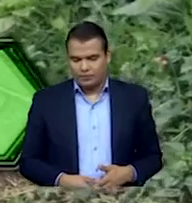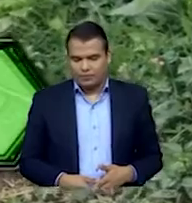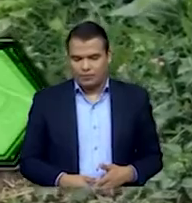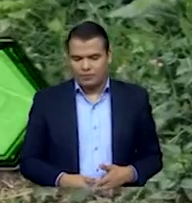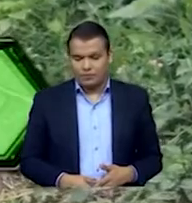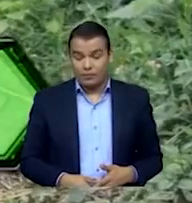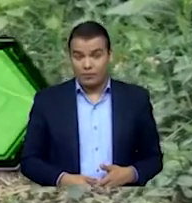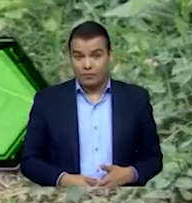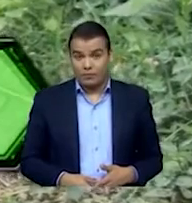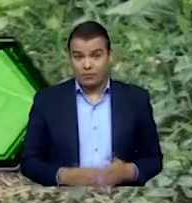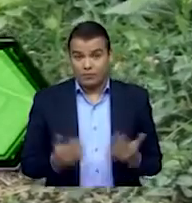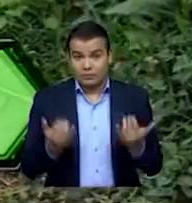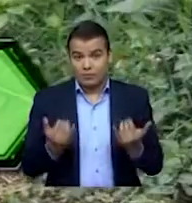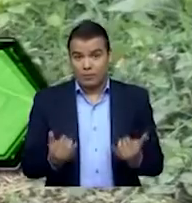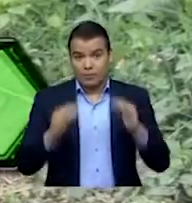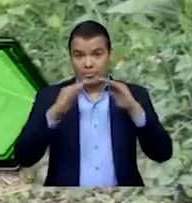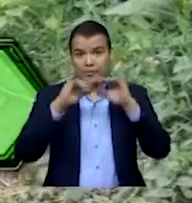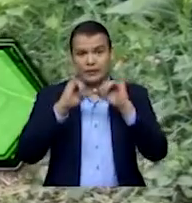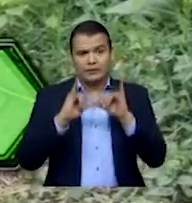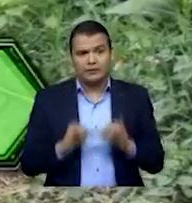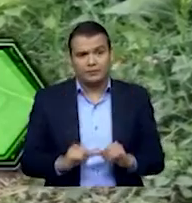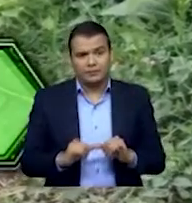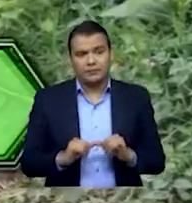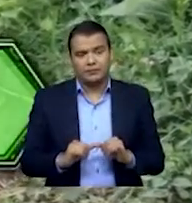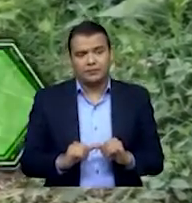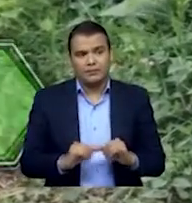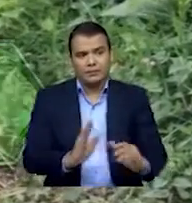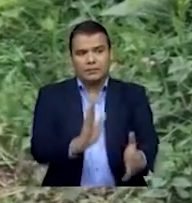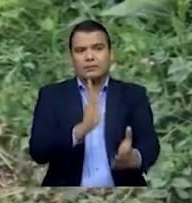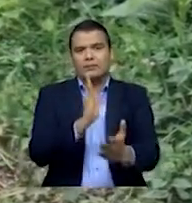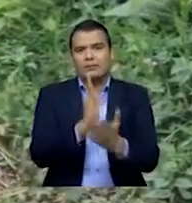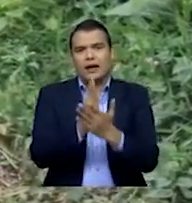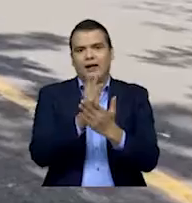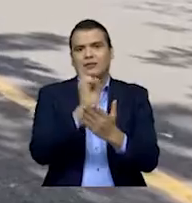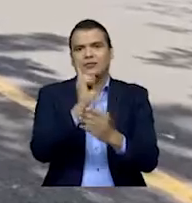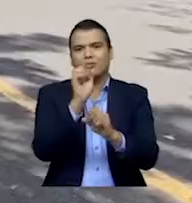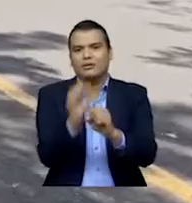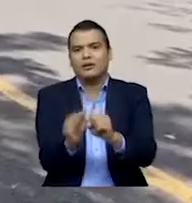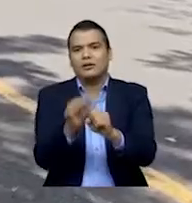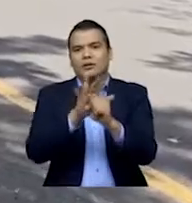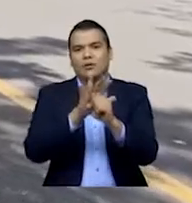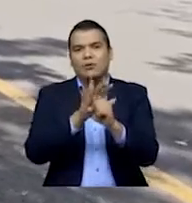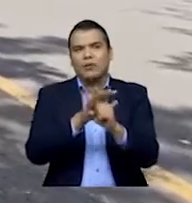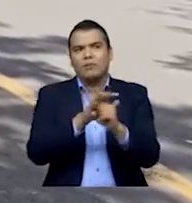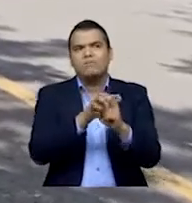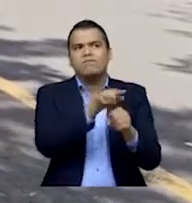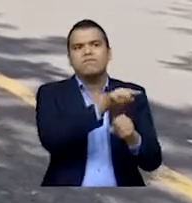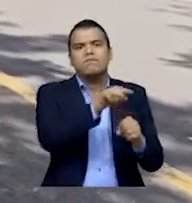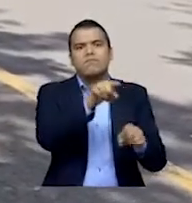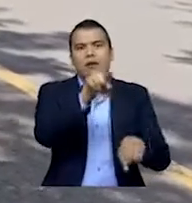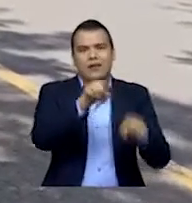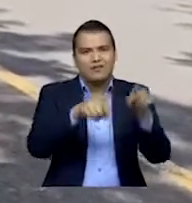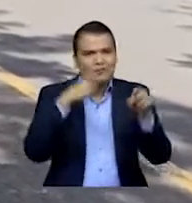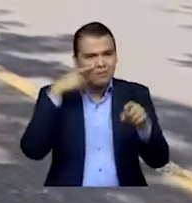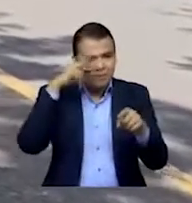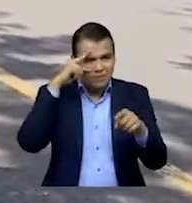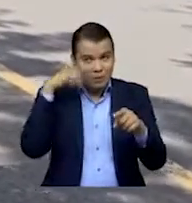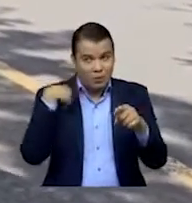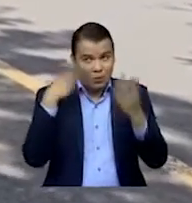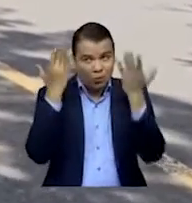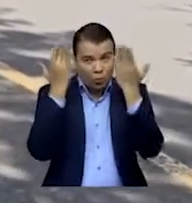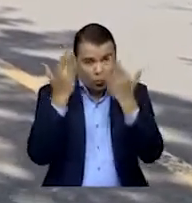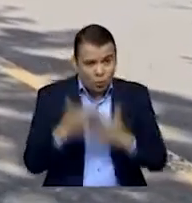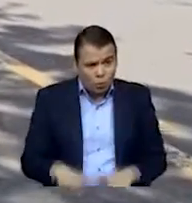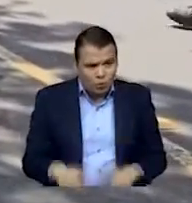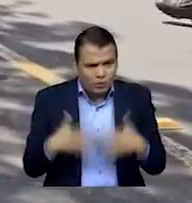cuarentena o de aislamiento por el 21 liga torio por la cuestión del cob y hay personas inescrupulosas que están